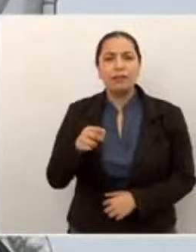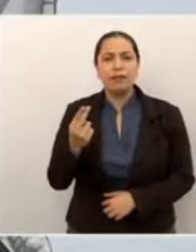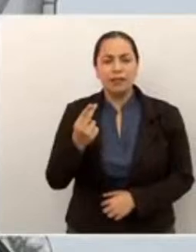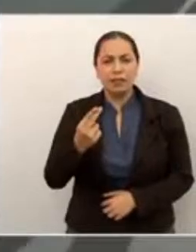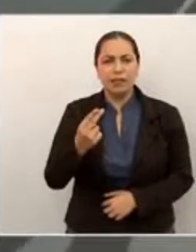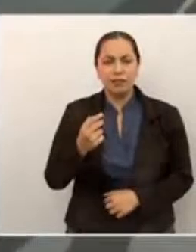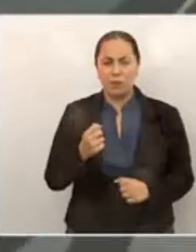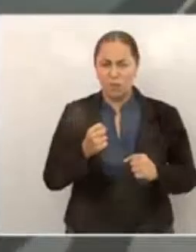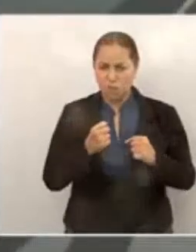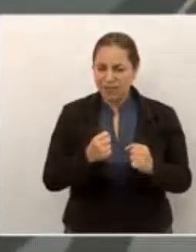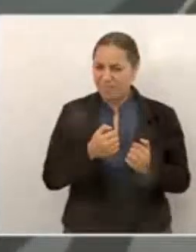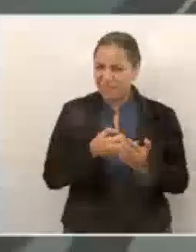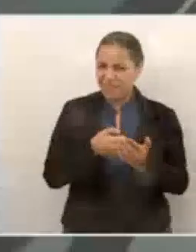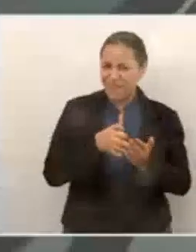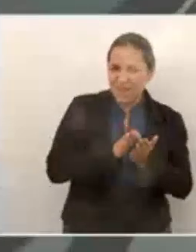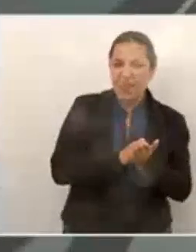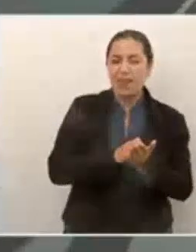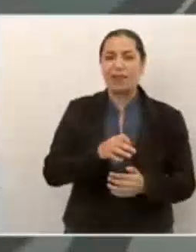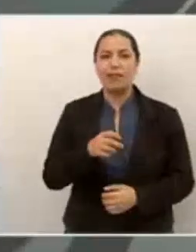valentía,